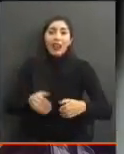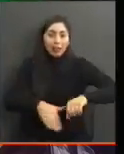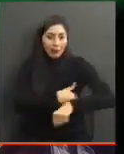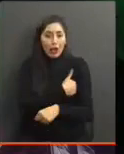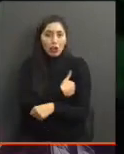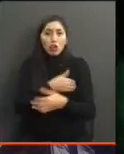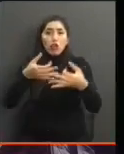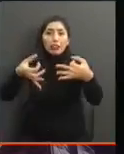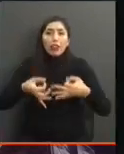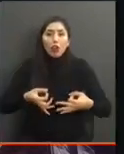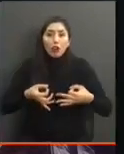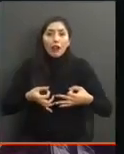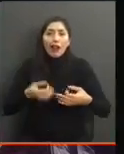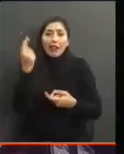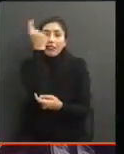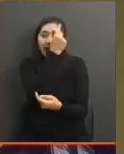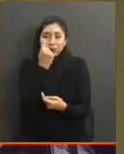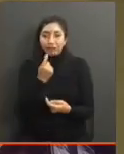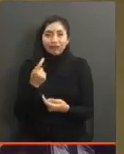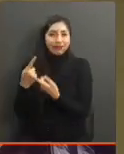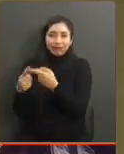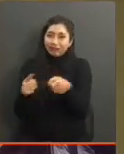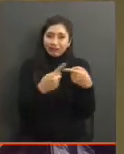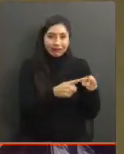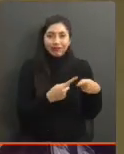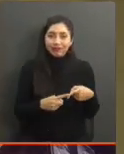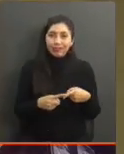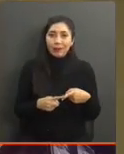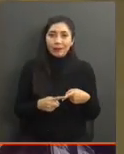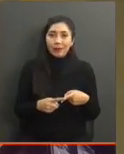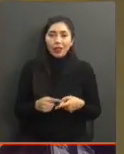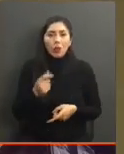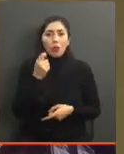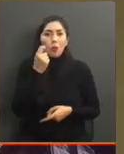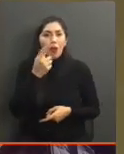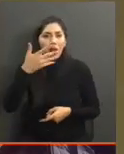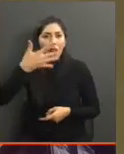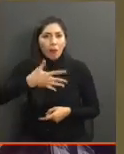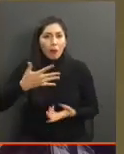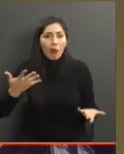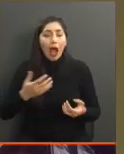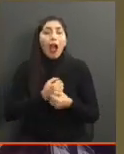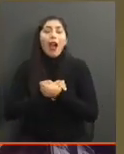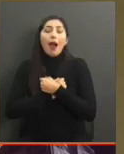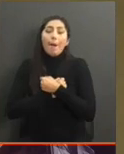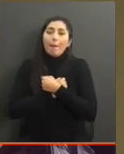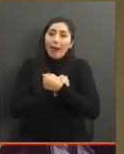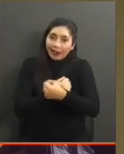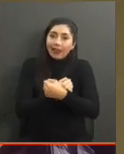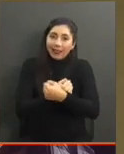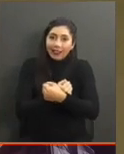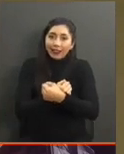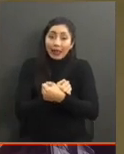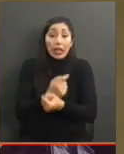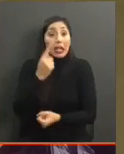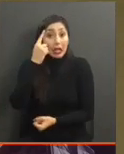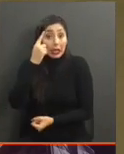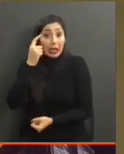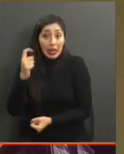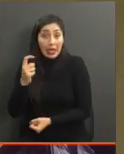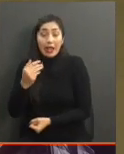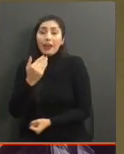Contadores, Estilistas y Maquilladores. El secreto es amar, creer y